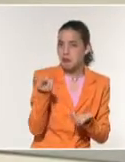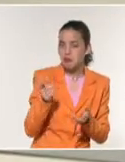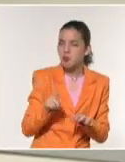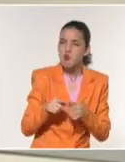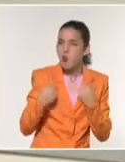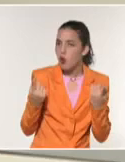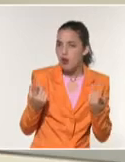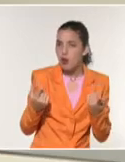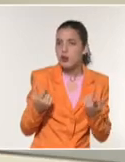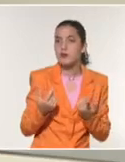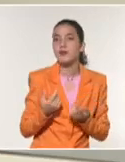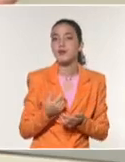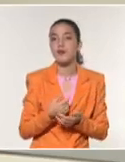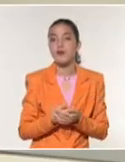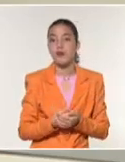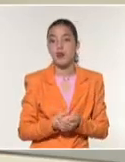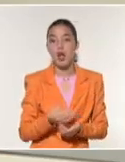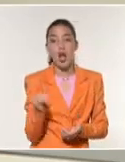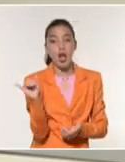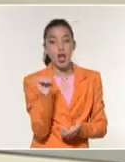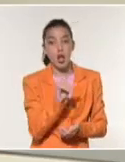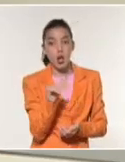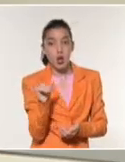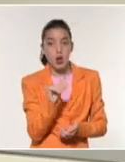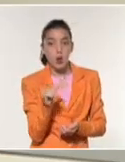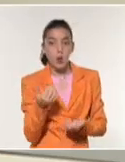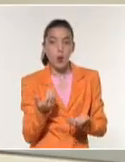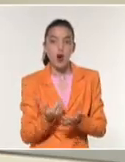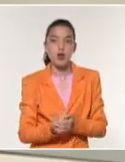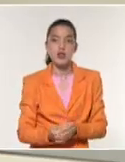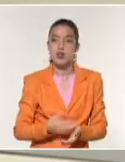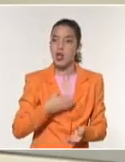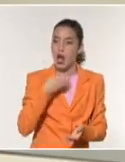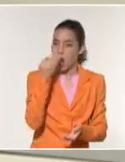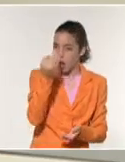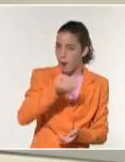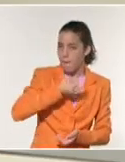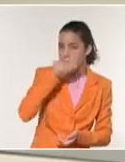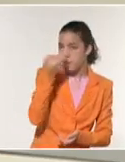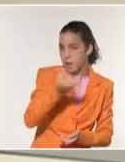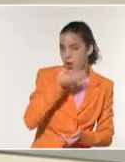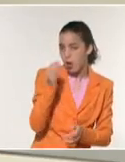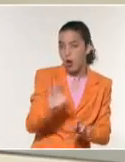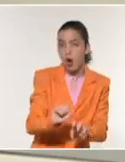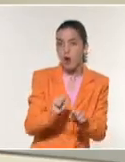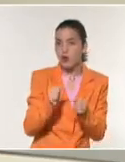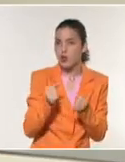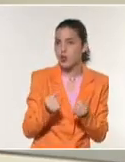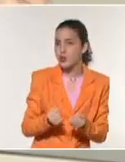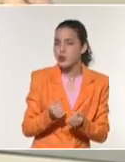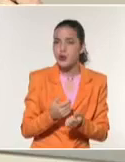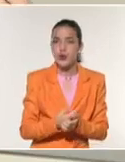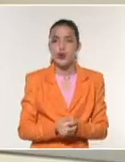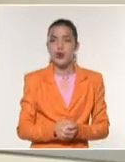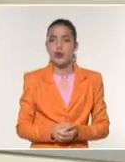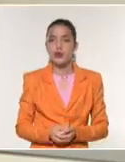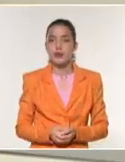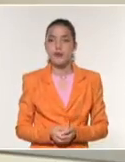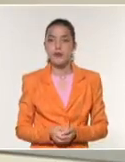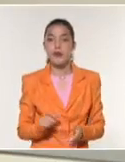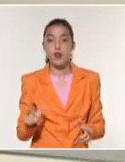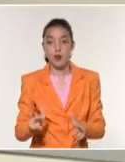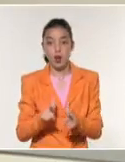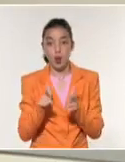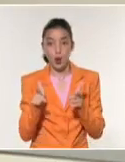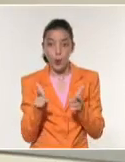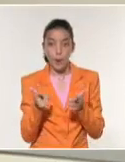cuando igualmente se les realizó su comparecencia, se le hicieron saber cuáles eran las obligaciones que debía cumplir por el tipo de